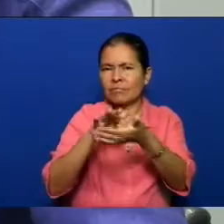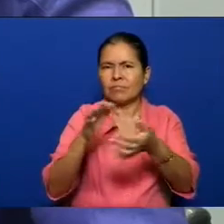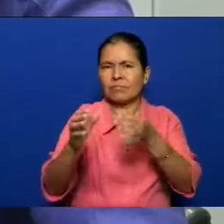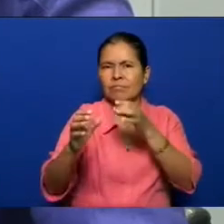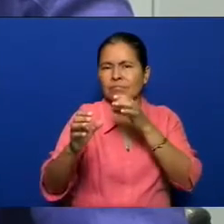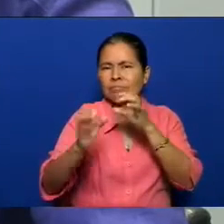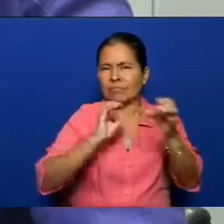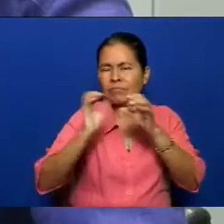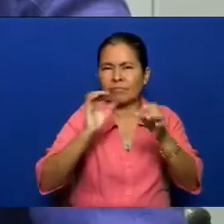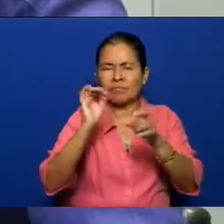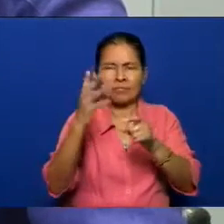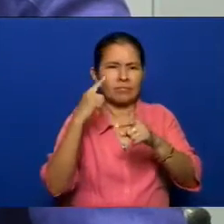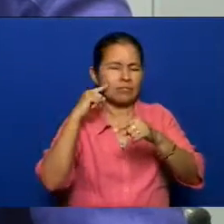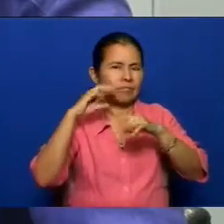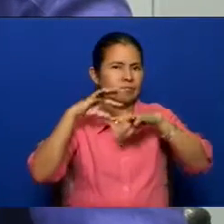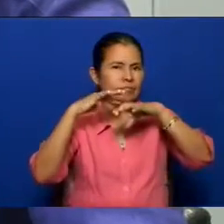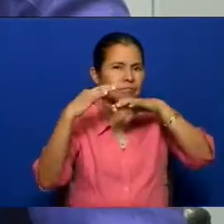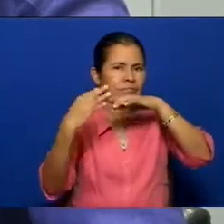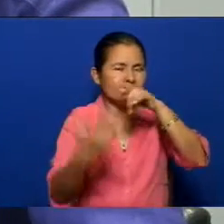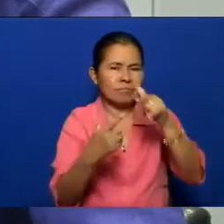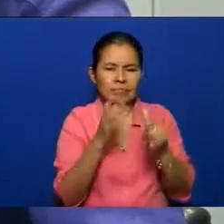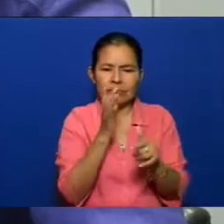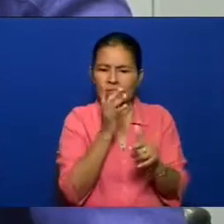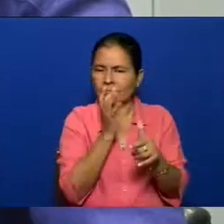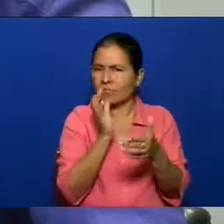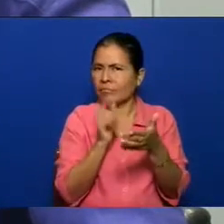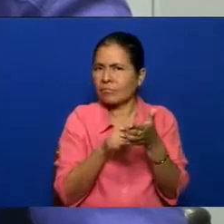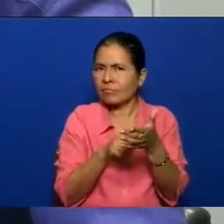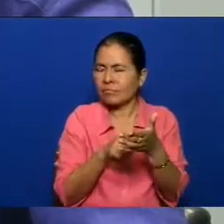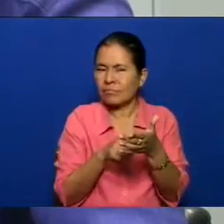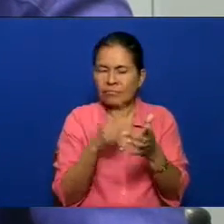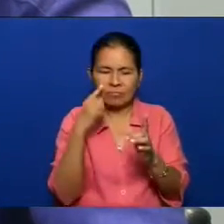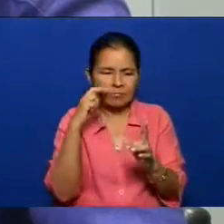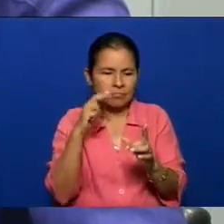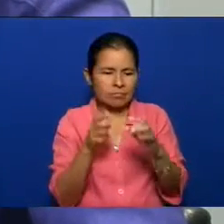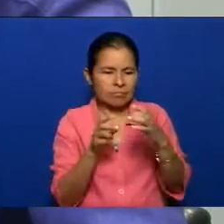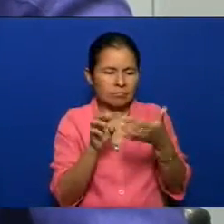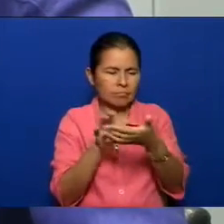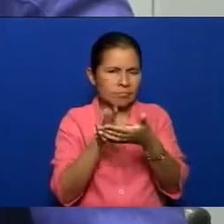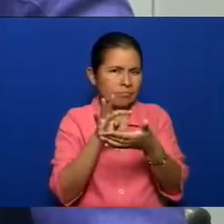comunicación, cómo ahora los niños ya no solamente son víctimas de